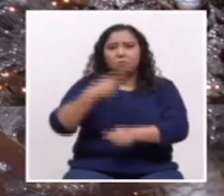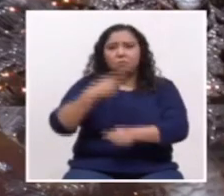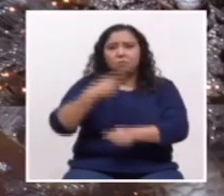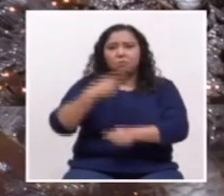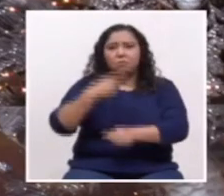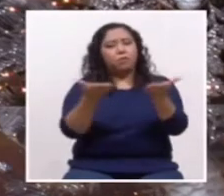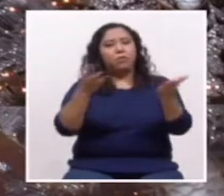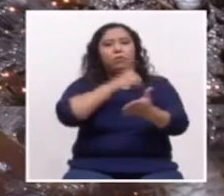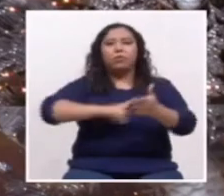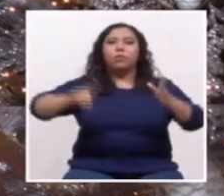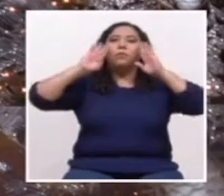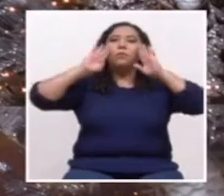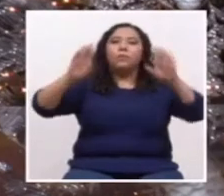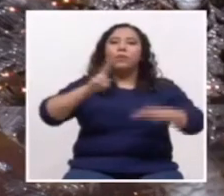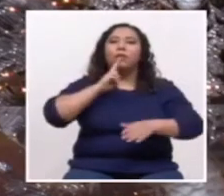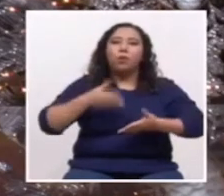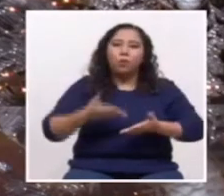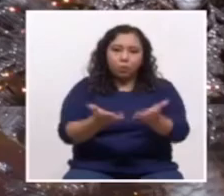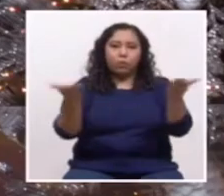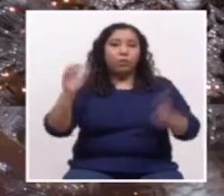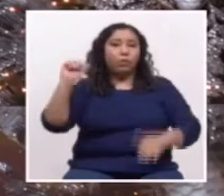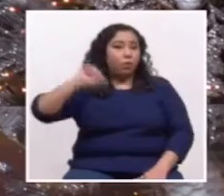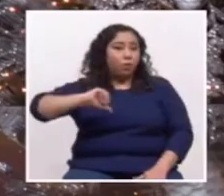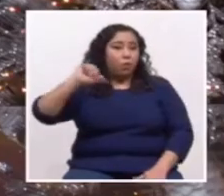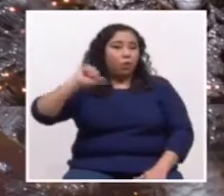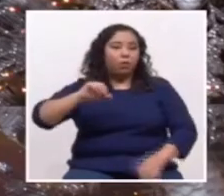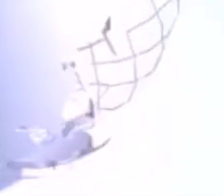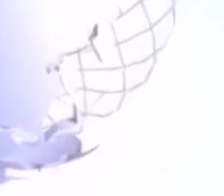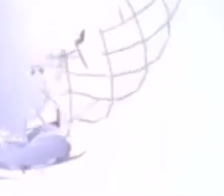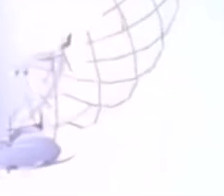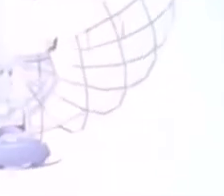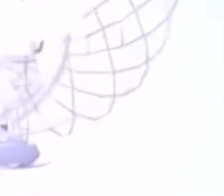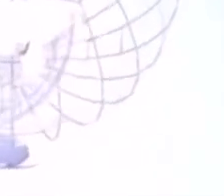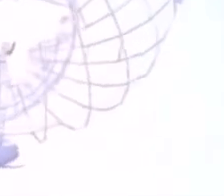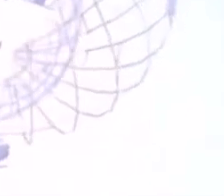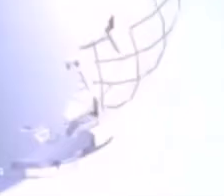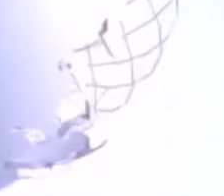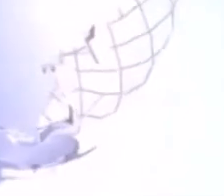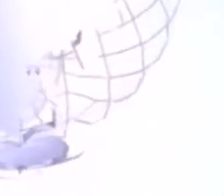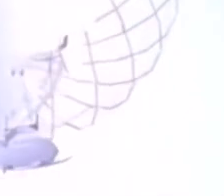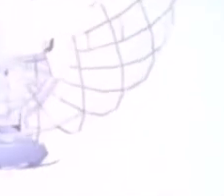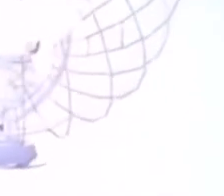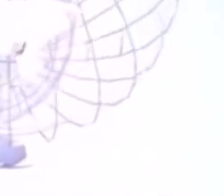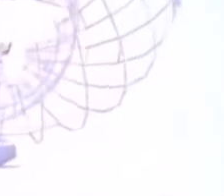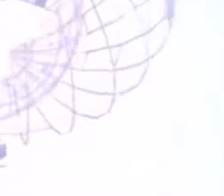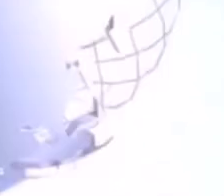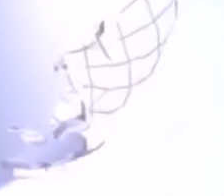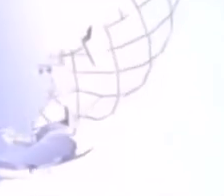Dios bendiga a Honduras hoy y siempre.